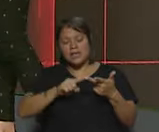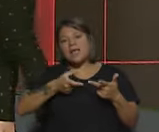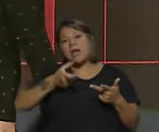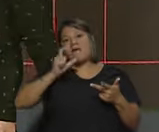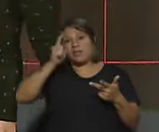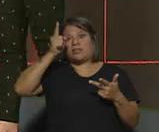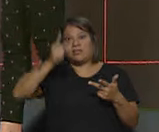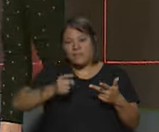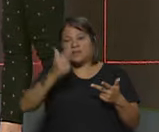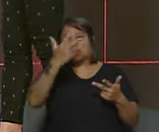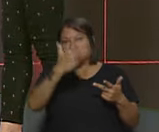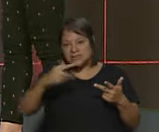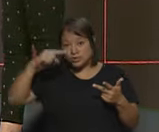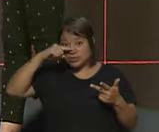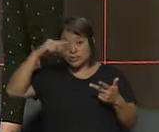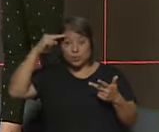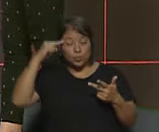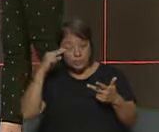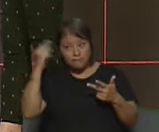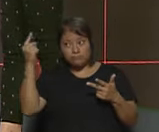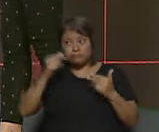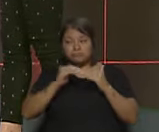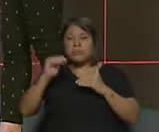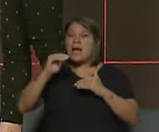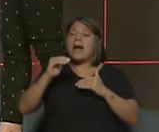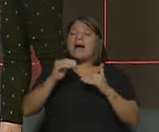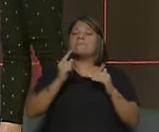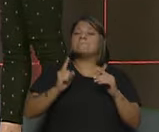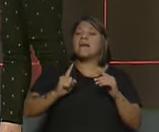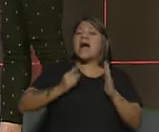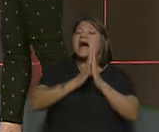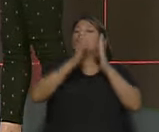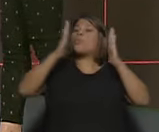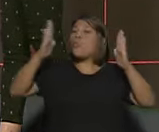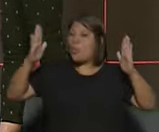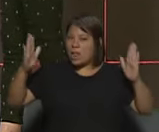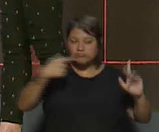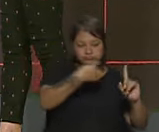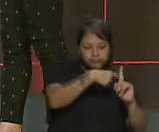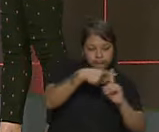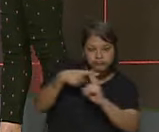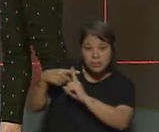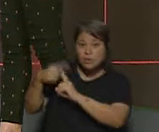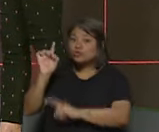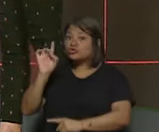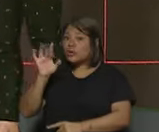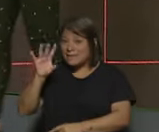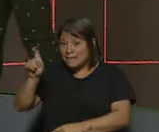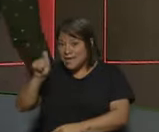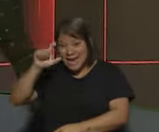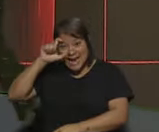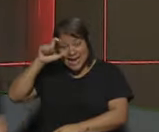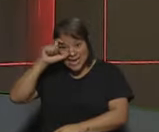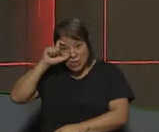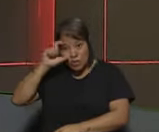sentido 379 por esto es interanual pero solo en enero el café se incrementó 70 por por lo